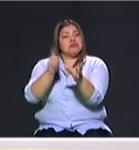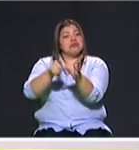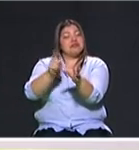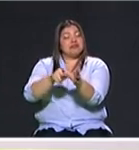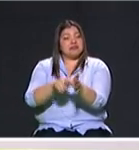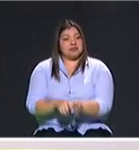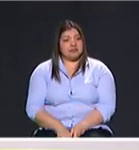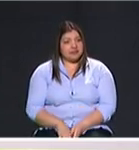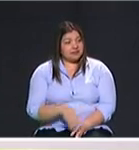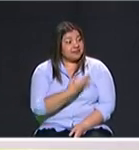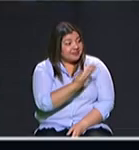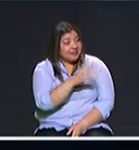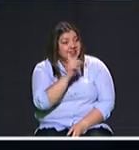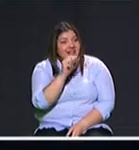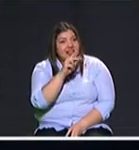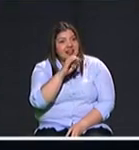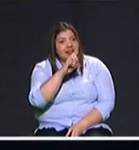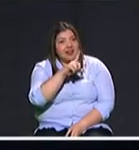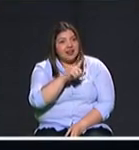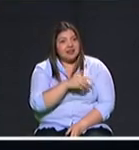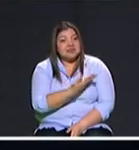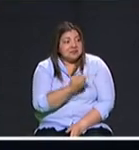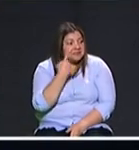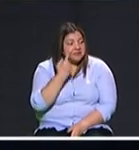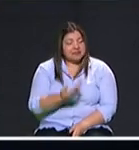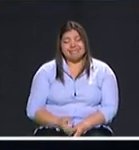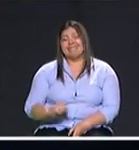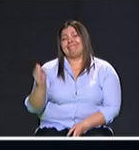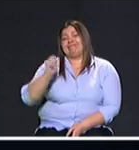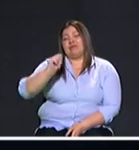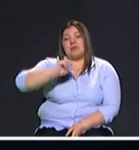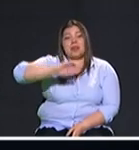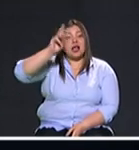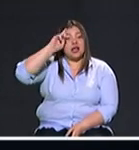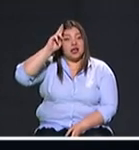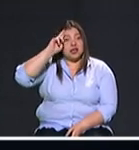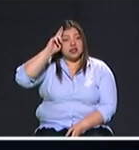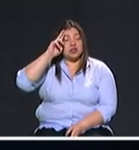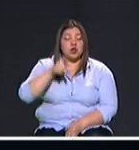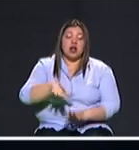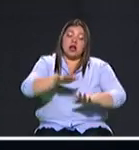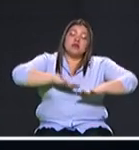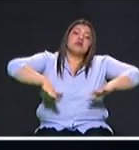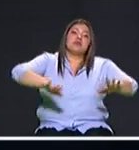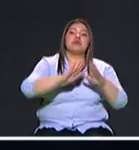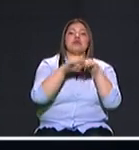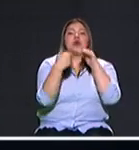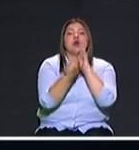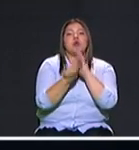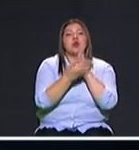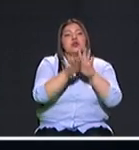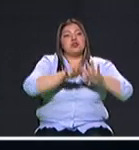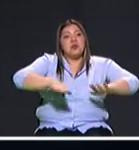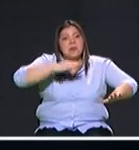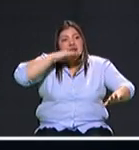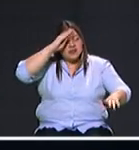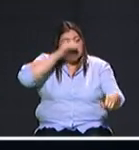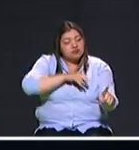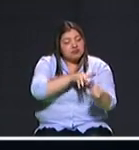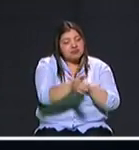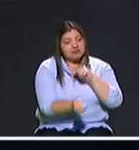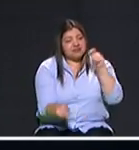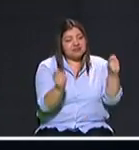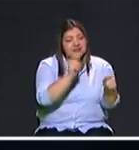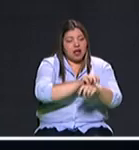la ciudadanía superior tienen toda la razón si nosotros cambiamos la educación en medellín habremos cambiado absolutamente todo no podemos dejar que